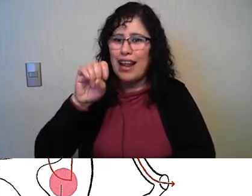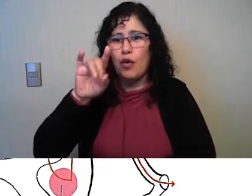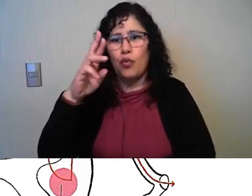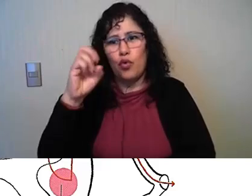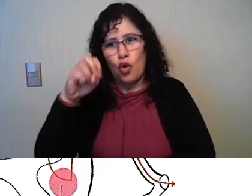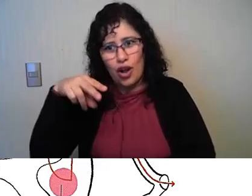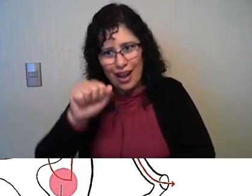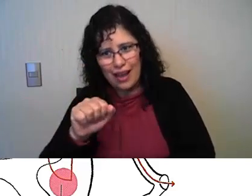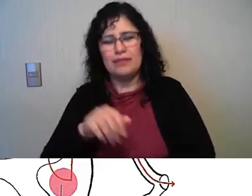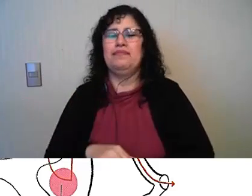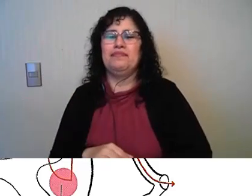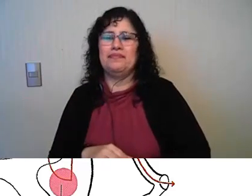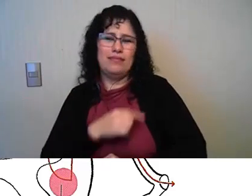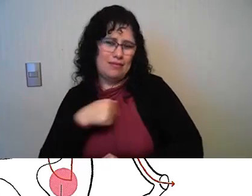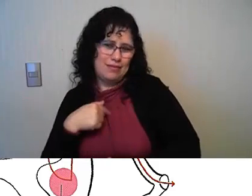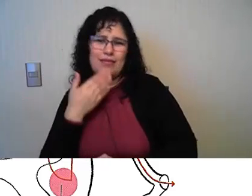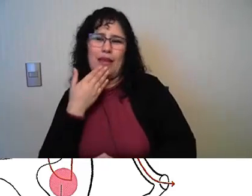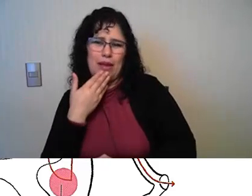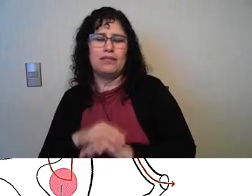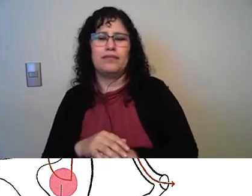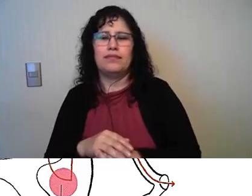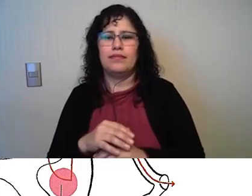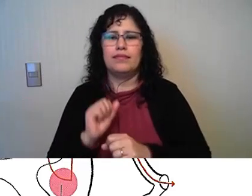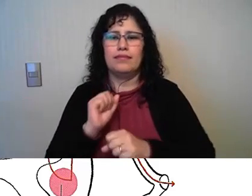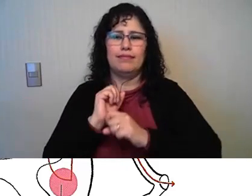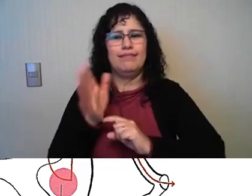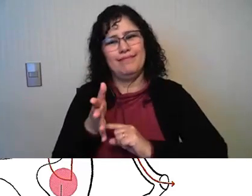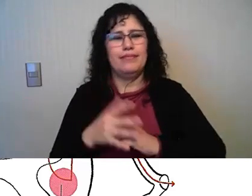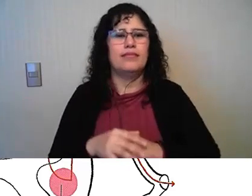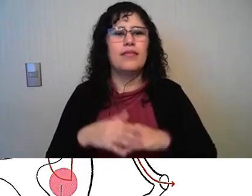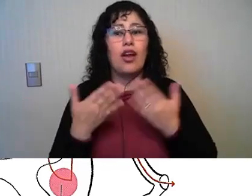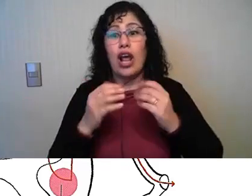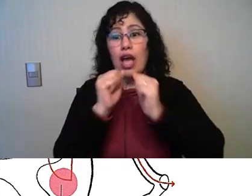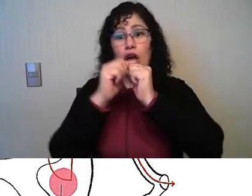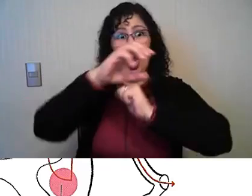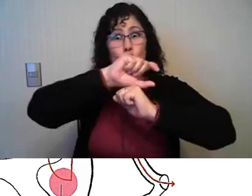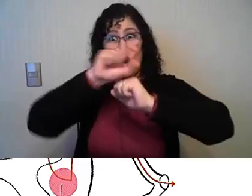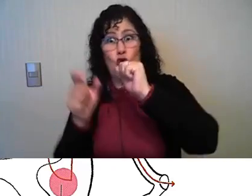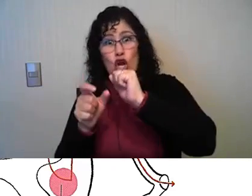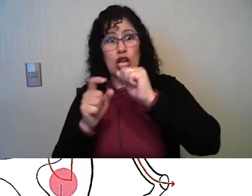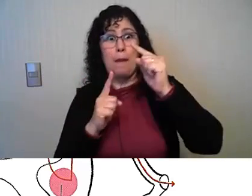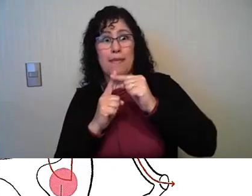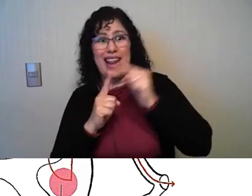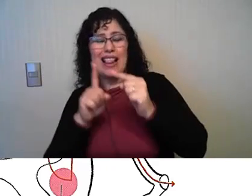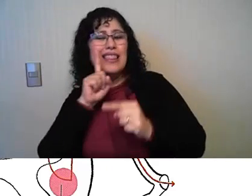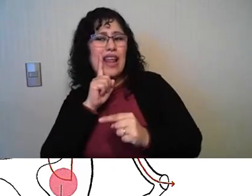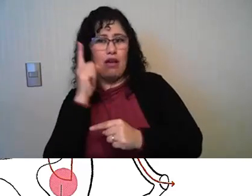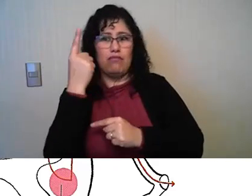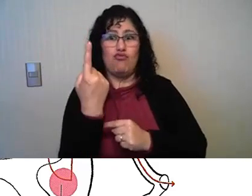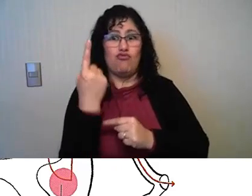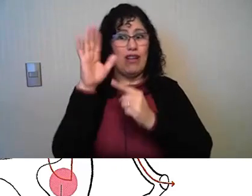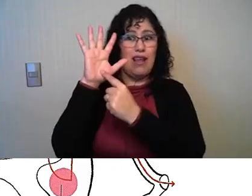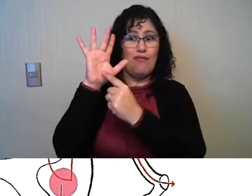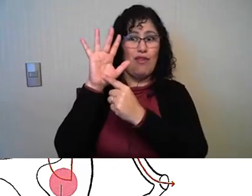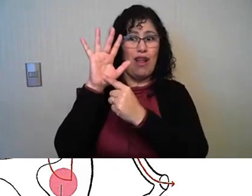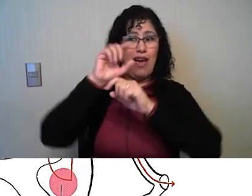Si podemos ver esta vía córtico-nuclear y córtico-espinal tendría una neurona arriba a la corteza, no hay